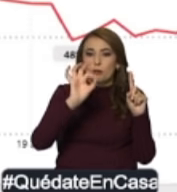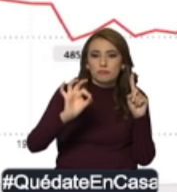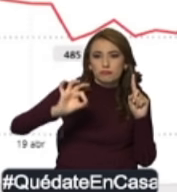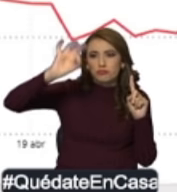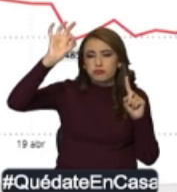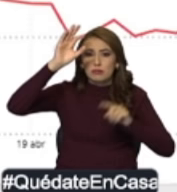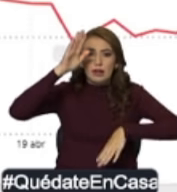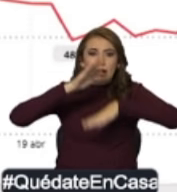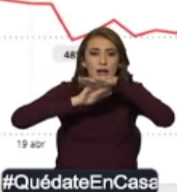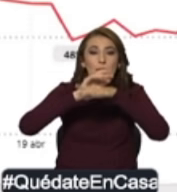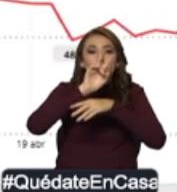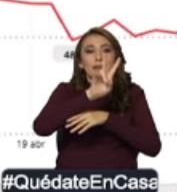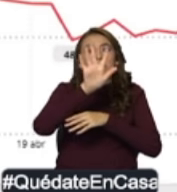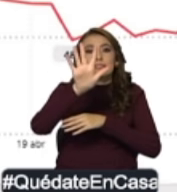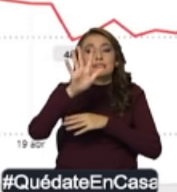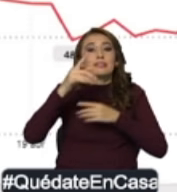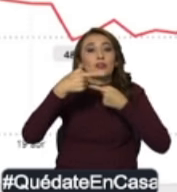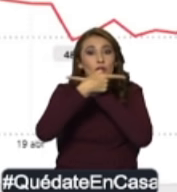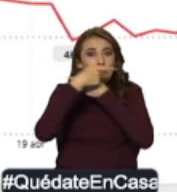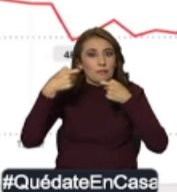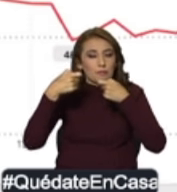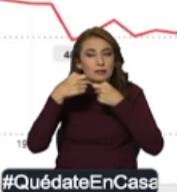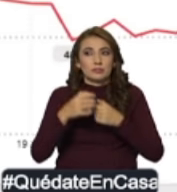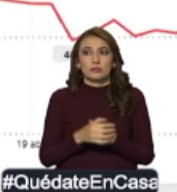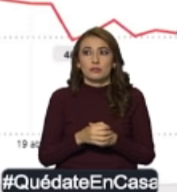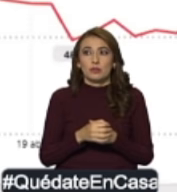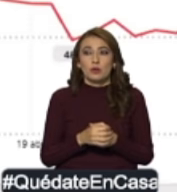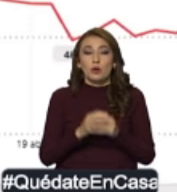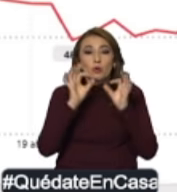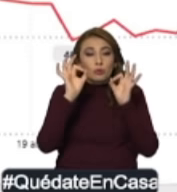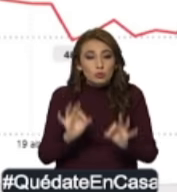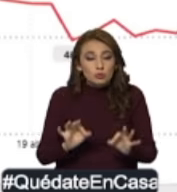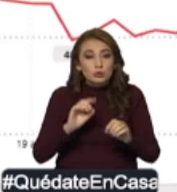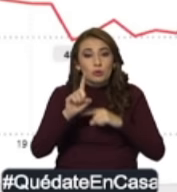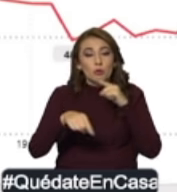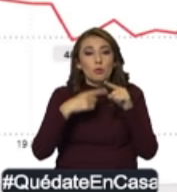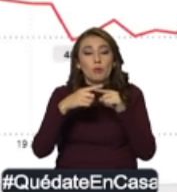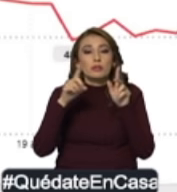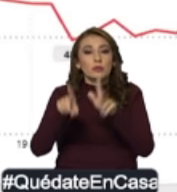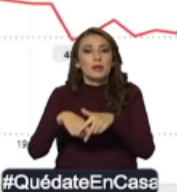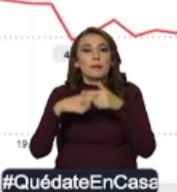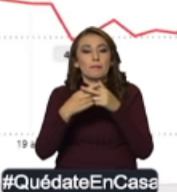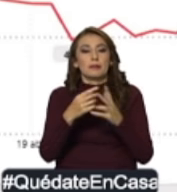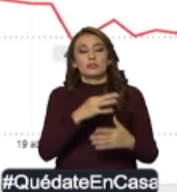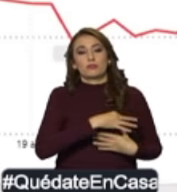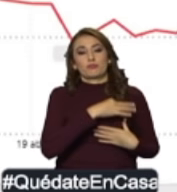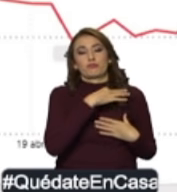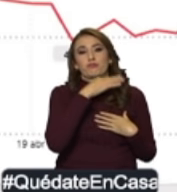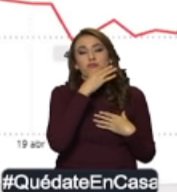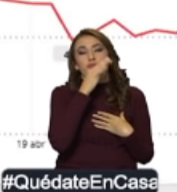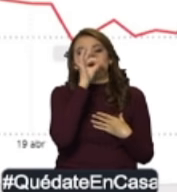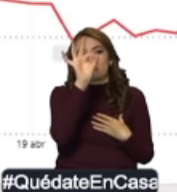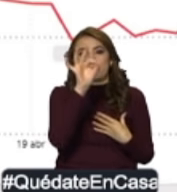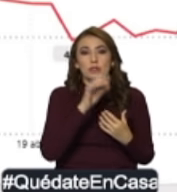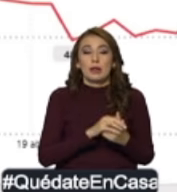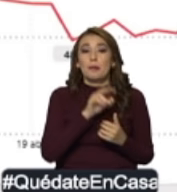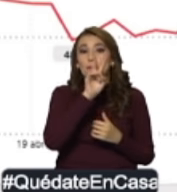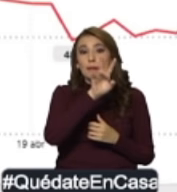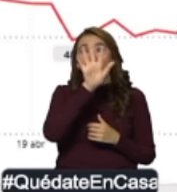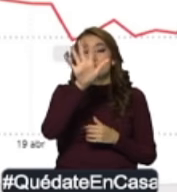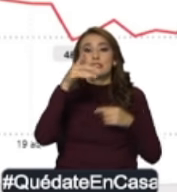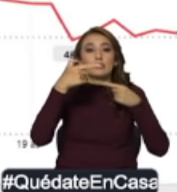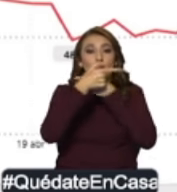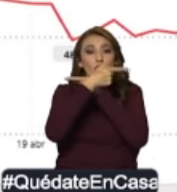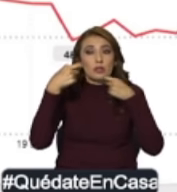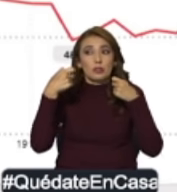lo que son atenciones de gestión sanitaria. Pero si ustedes observan, desde el pico que tuvimos el 25 de marzo,